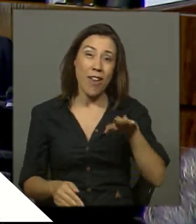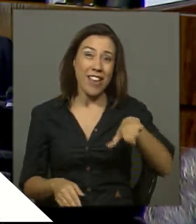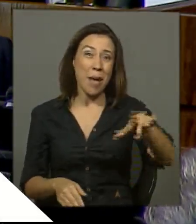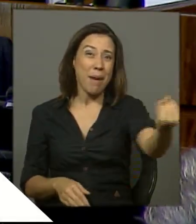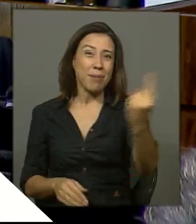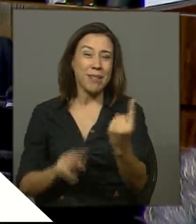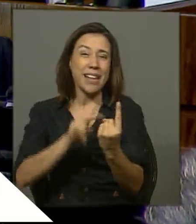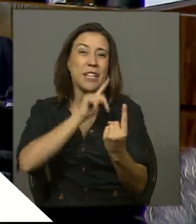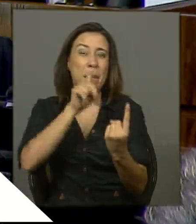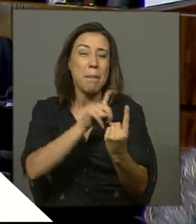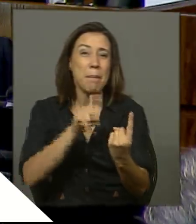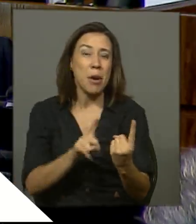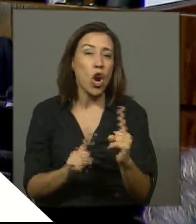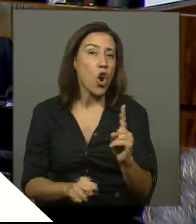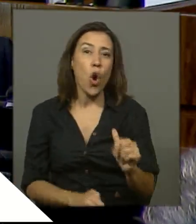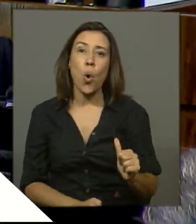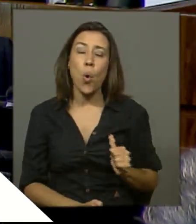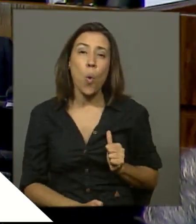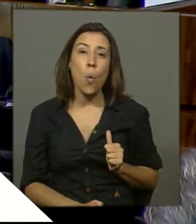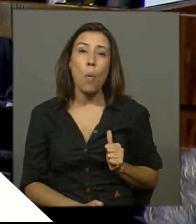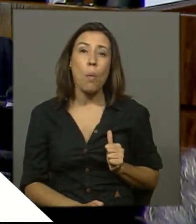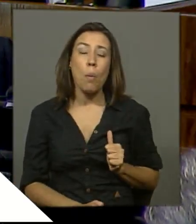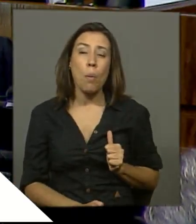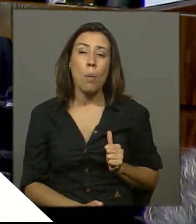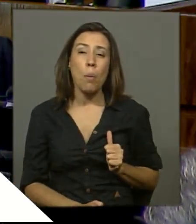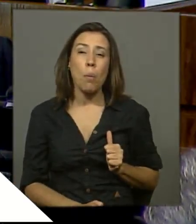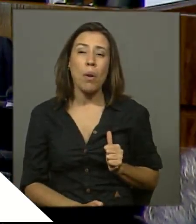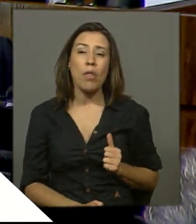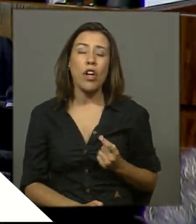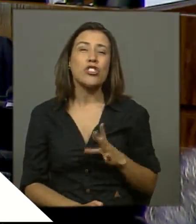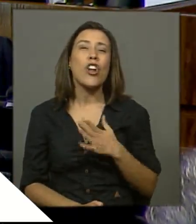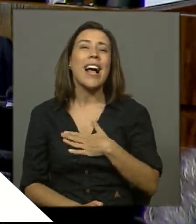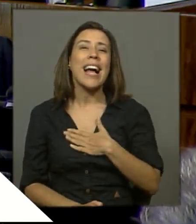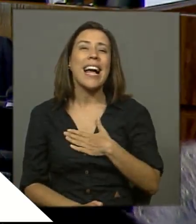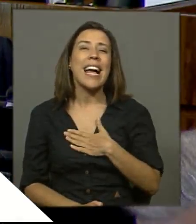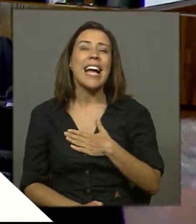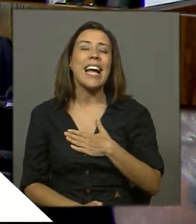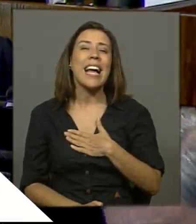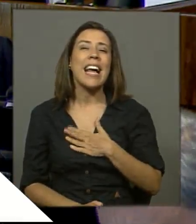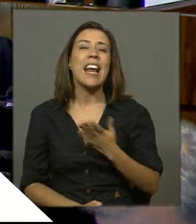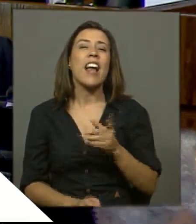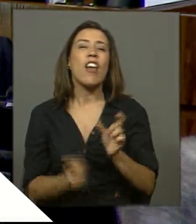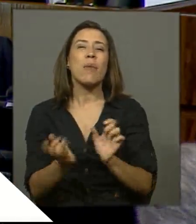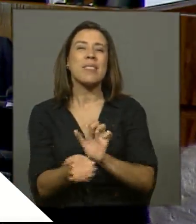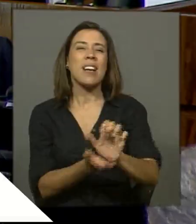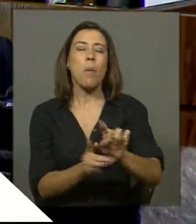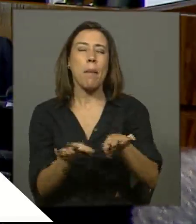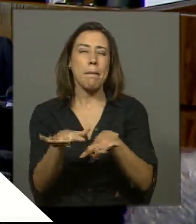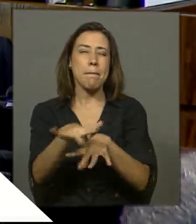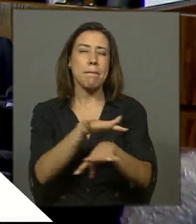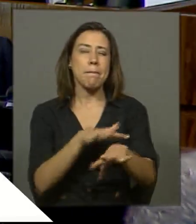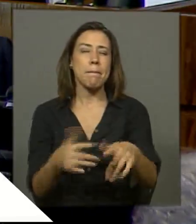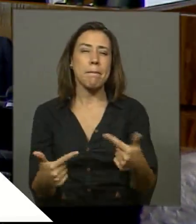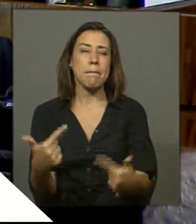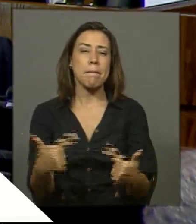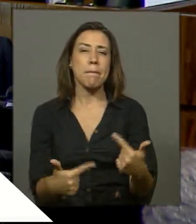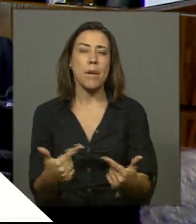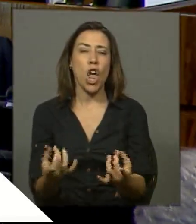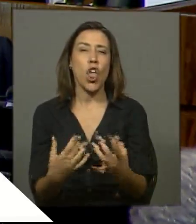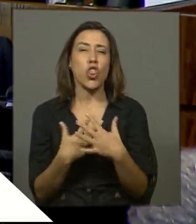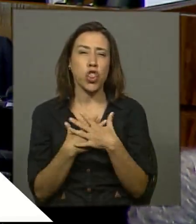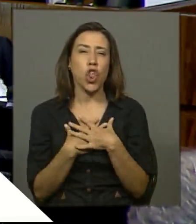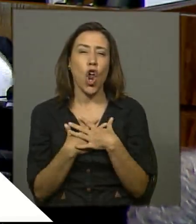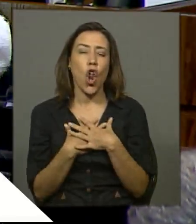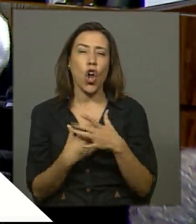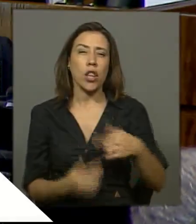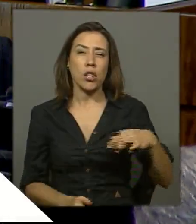interpelación no ha cumplido sino el rol de buscar lo que la gente rechaza manipular políticamente el dolor de